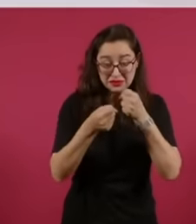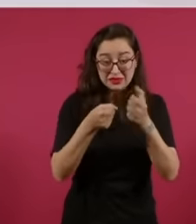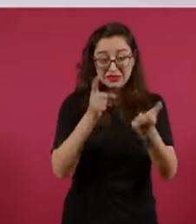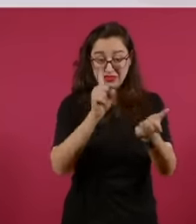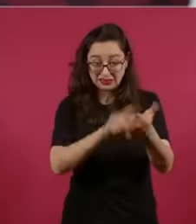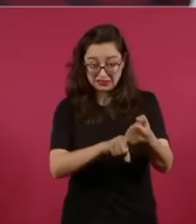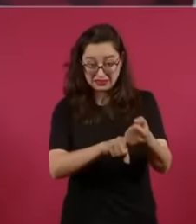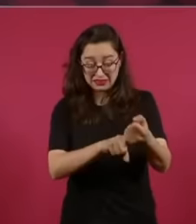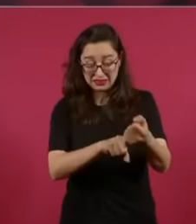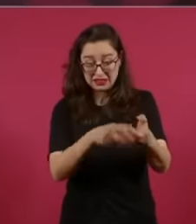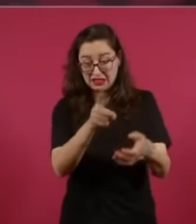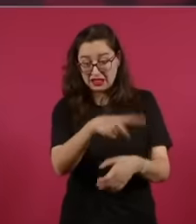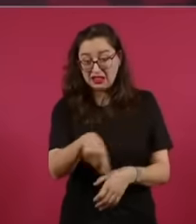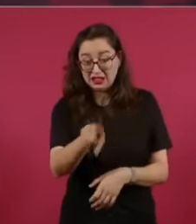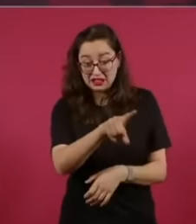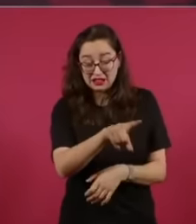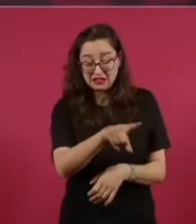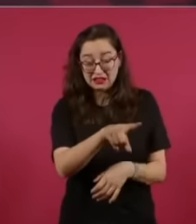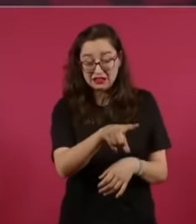como mecanismos